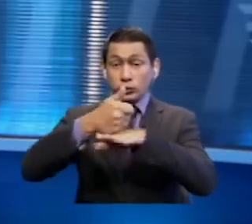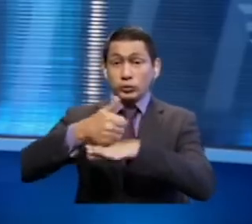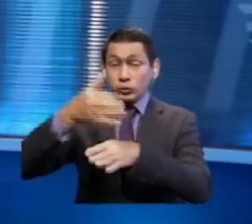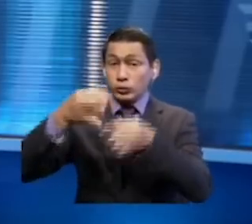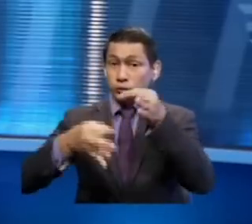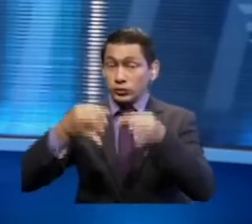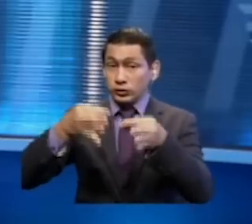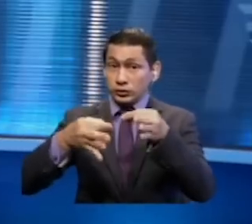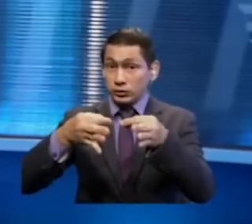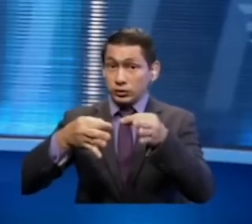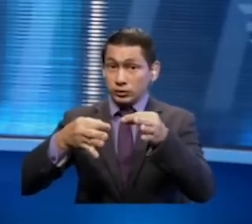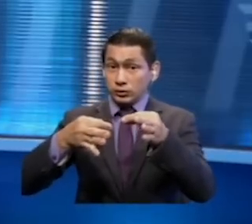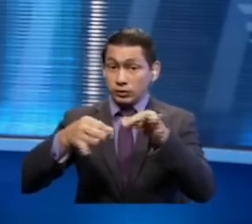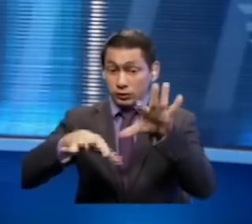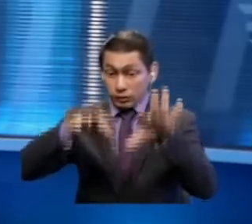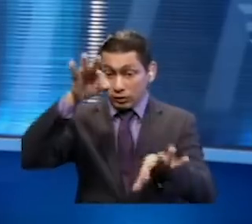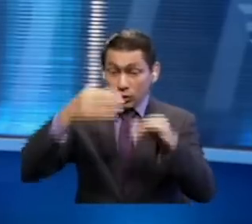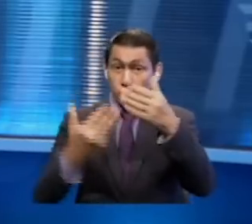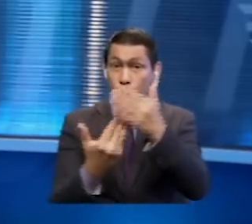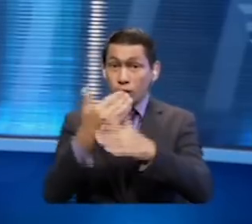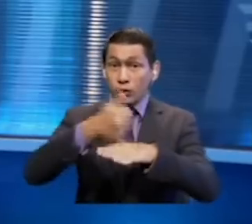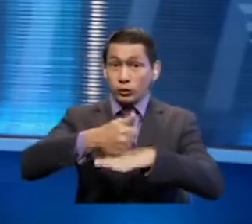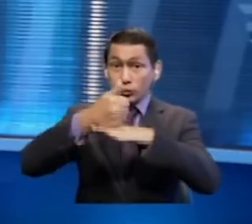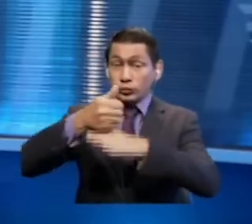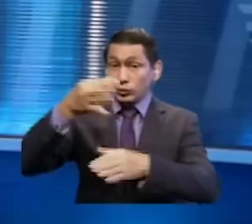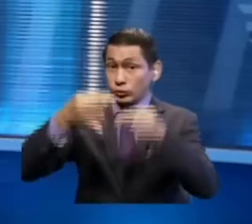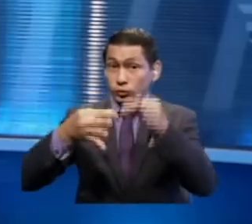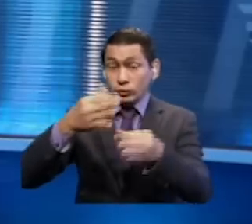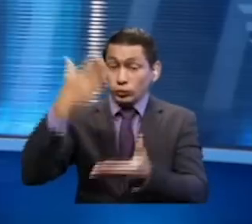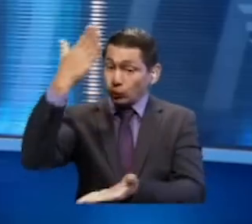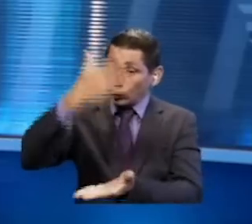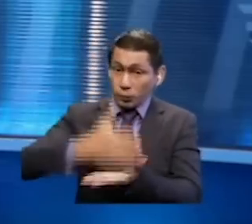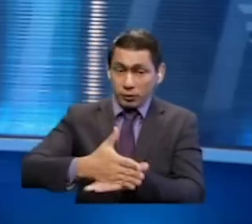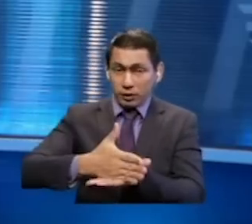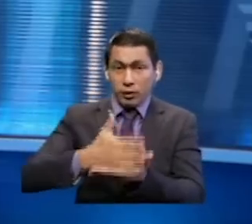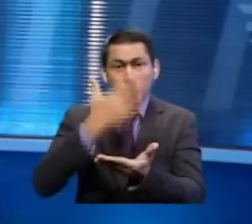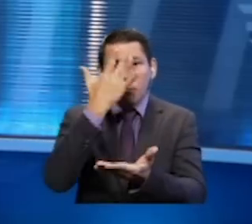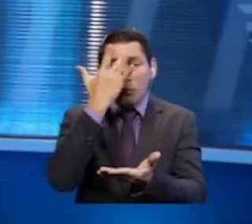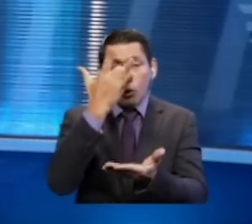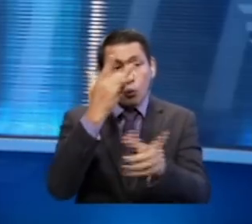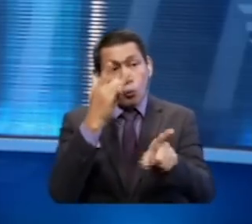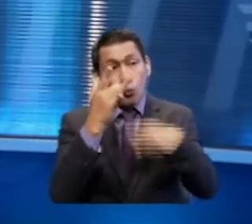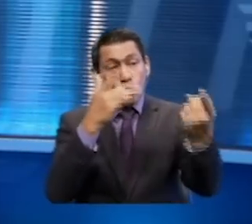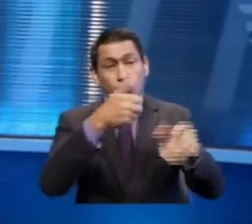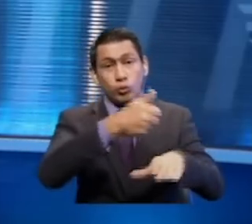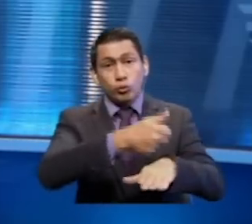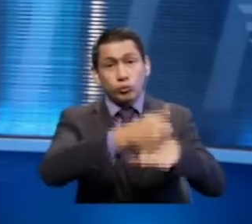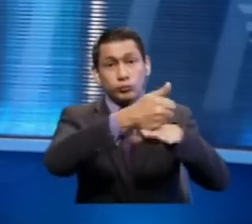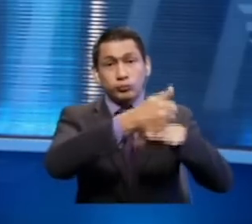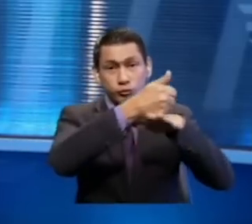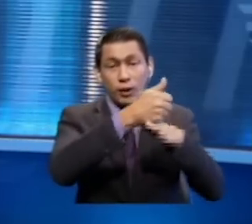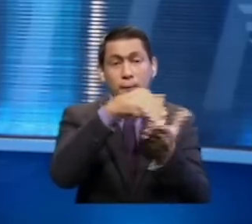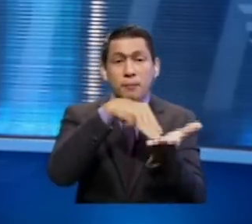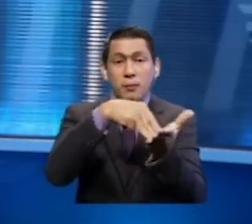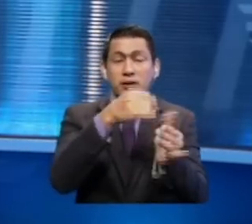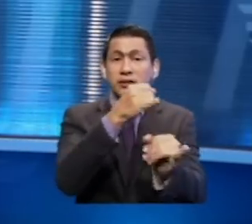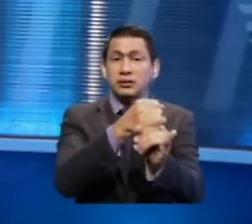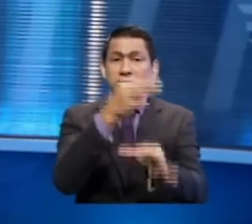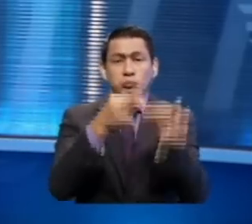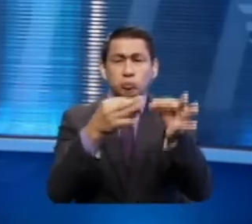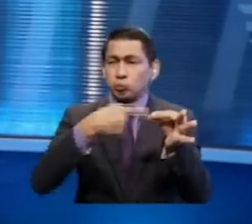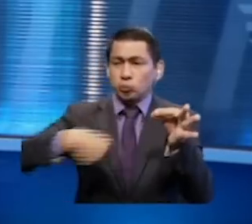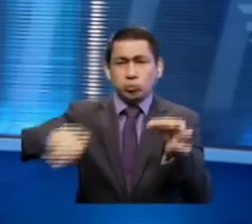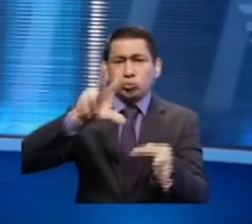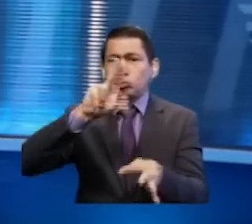debería detenerse, pues los miembros de la judicatura no brindan garantías necesarias para elegir a los mejores